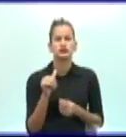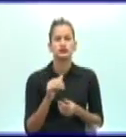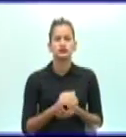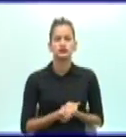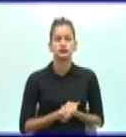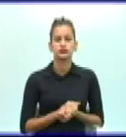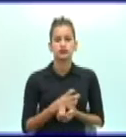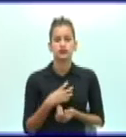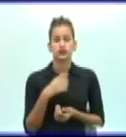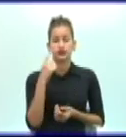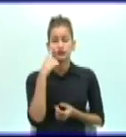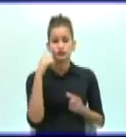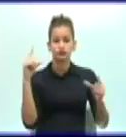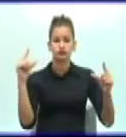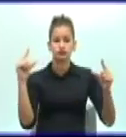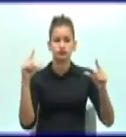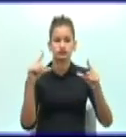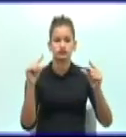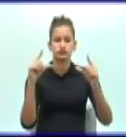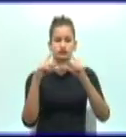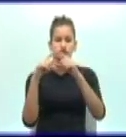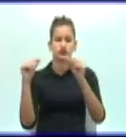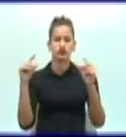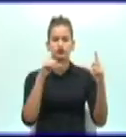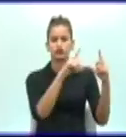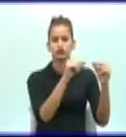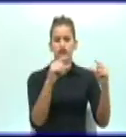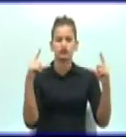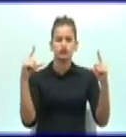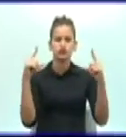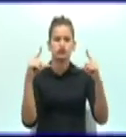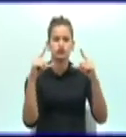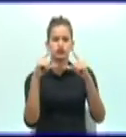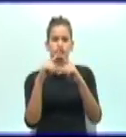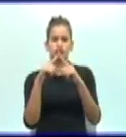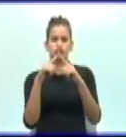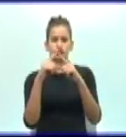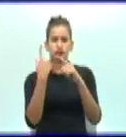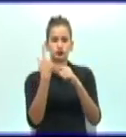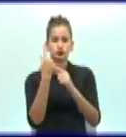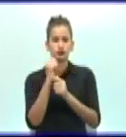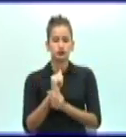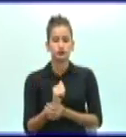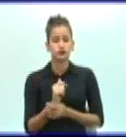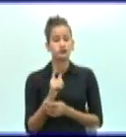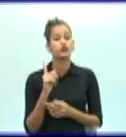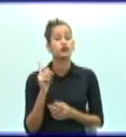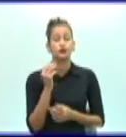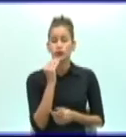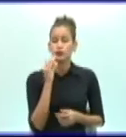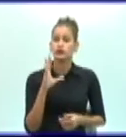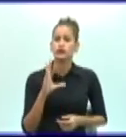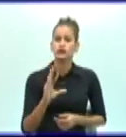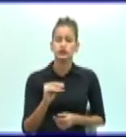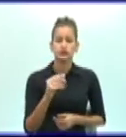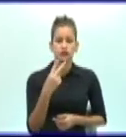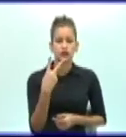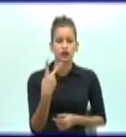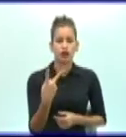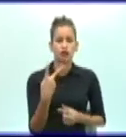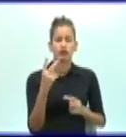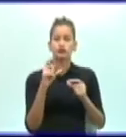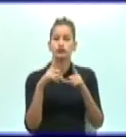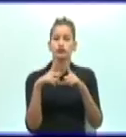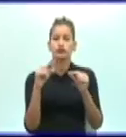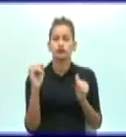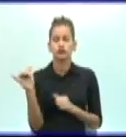Observen que los puntos de ambos triángulos han coincidido. Por eso podemos afirmar que ambas diapositivas